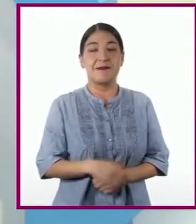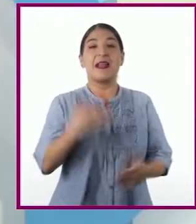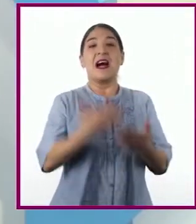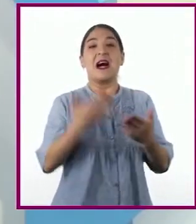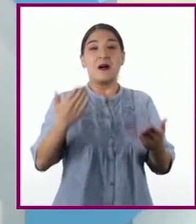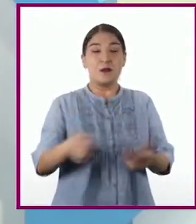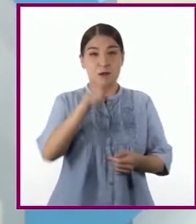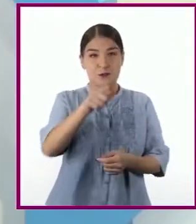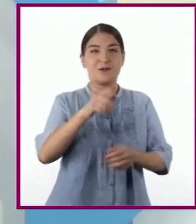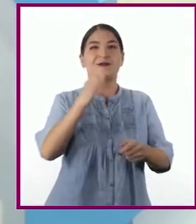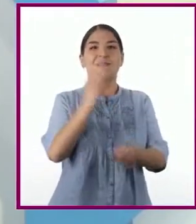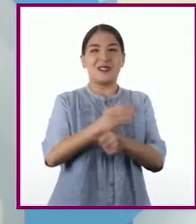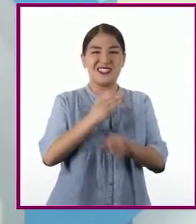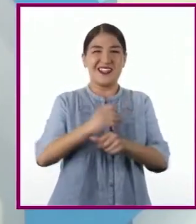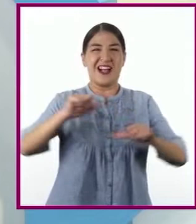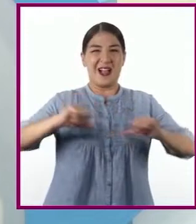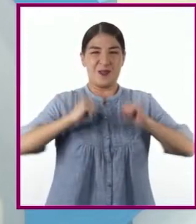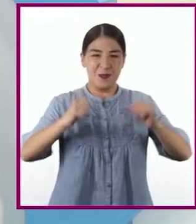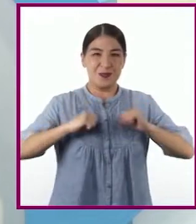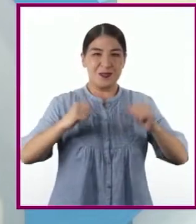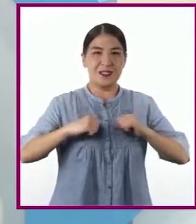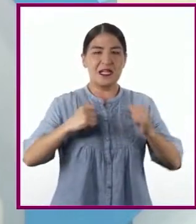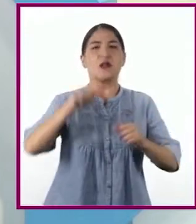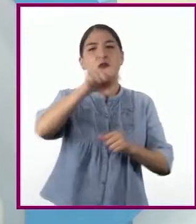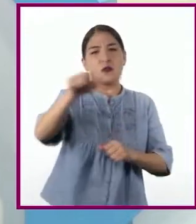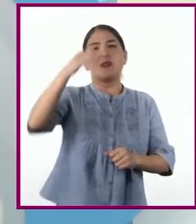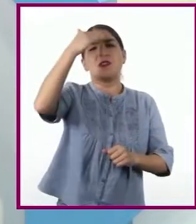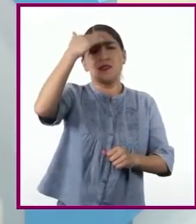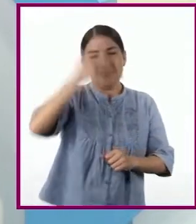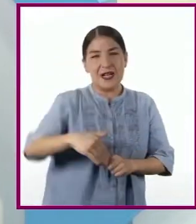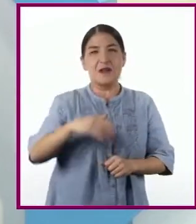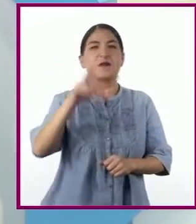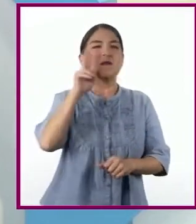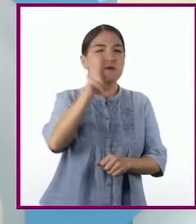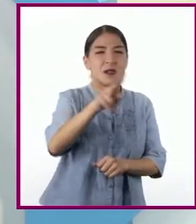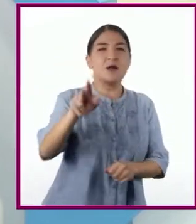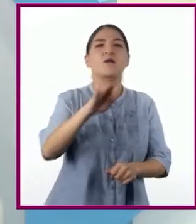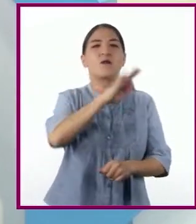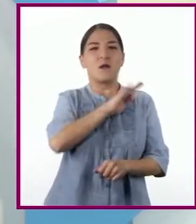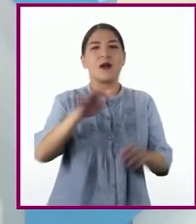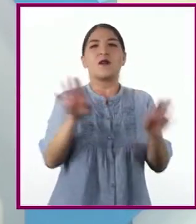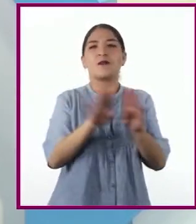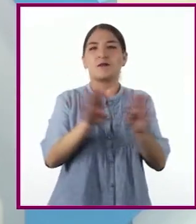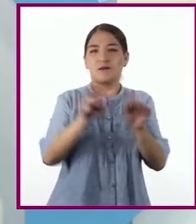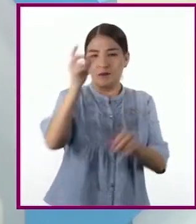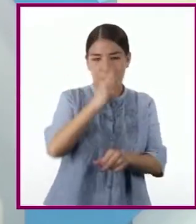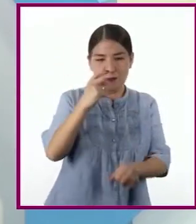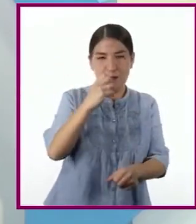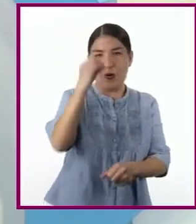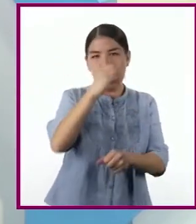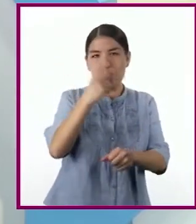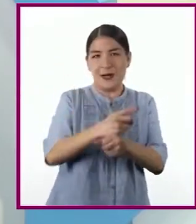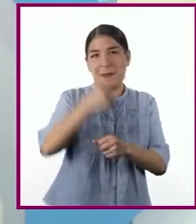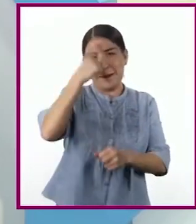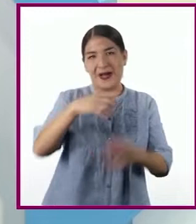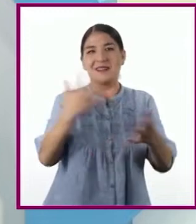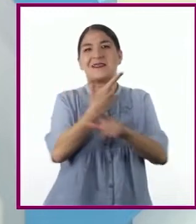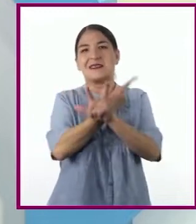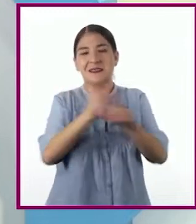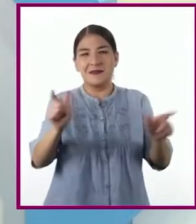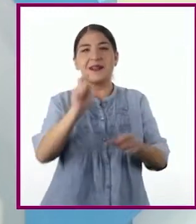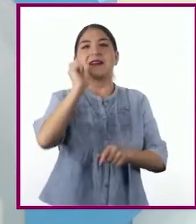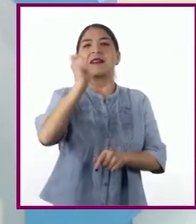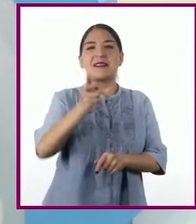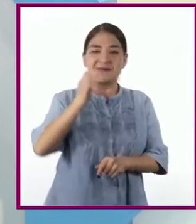Ahora que están en la etapa de la adolescencia, se habrán percatado que tienen la posibilidad de ejercer las libertades fundamentales que